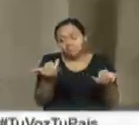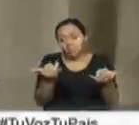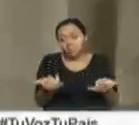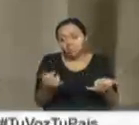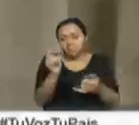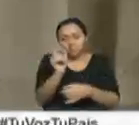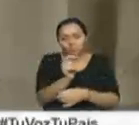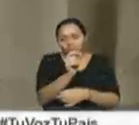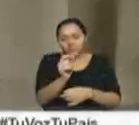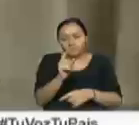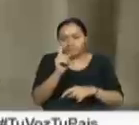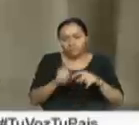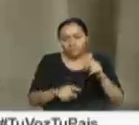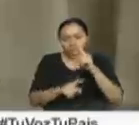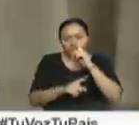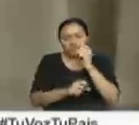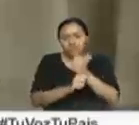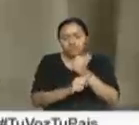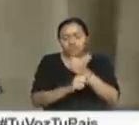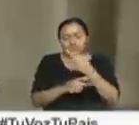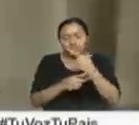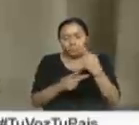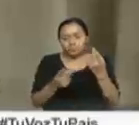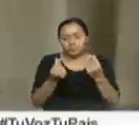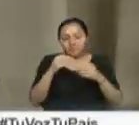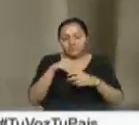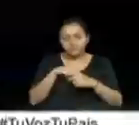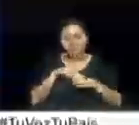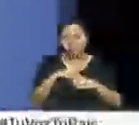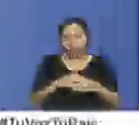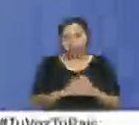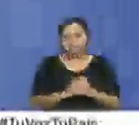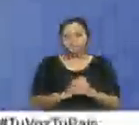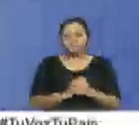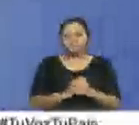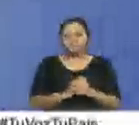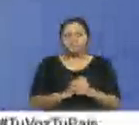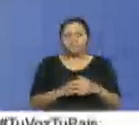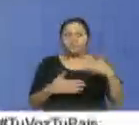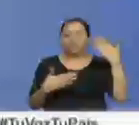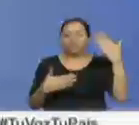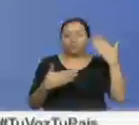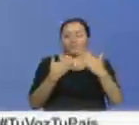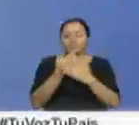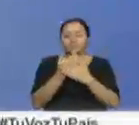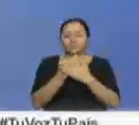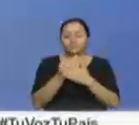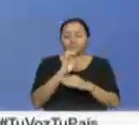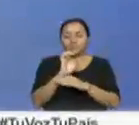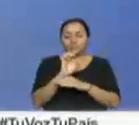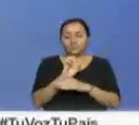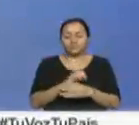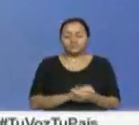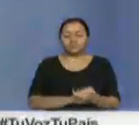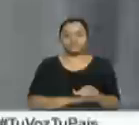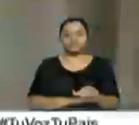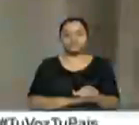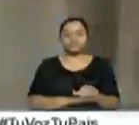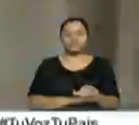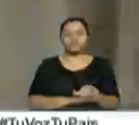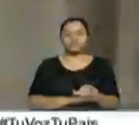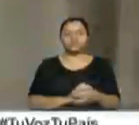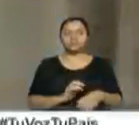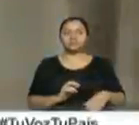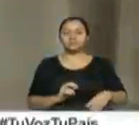ahora está prohibido para los funcionarios públicos del Ecuador tener operaciones en paraísos fiscales. Políticas económicas implementadas en Ecuador.